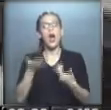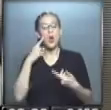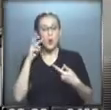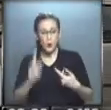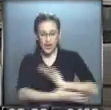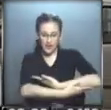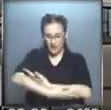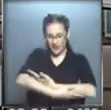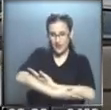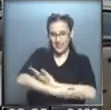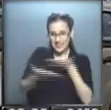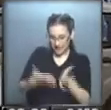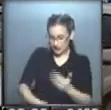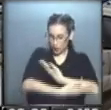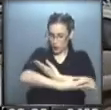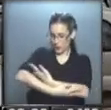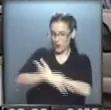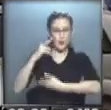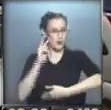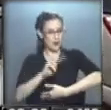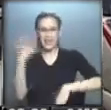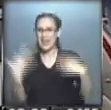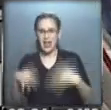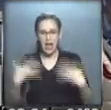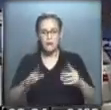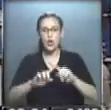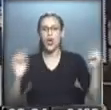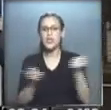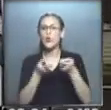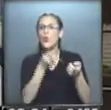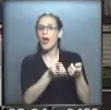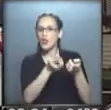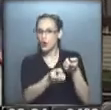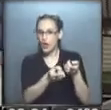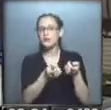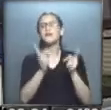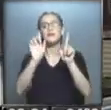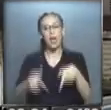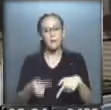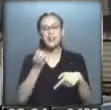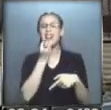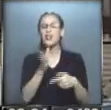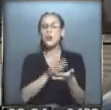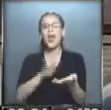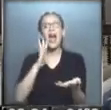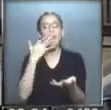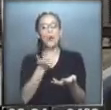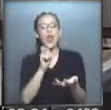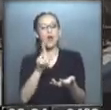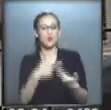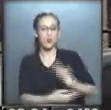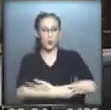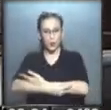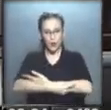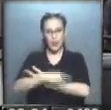nacido e inmediatamente lo colocó en una de las incubadoras. También se conocieron declaraciones de la abuela materna del bebé, quien aseguró